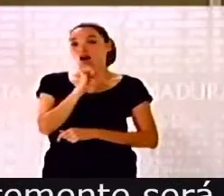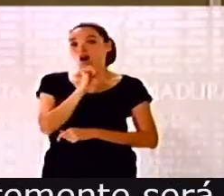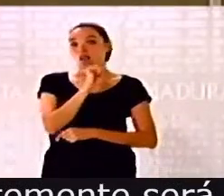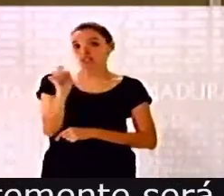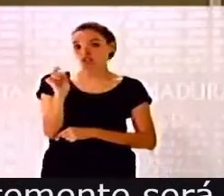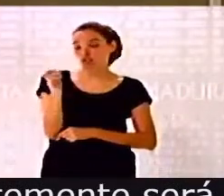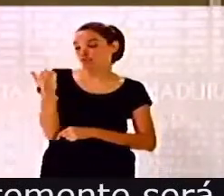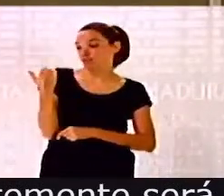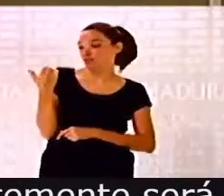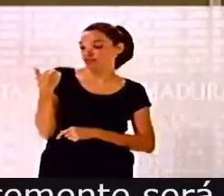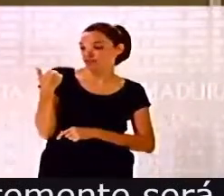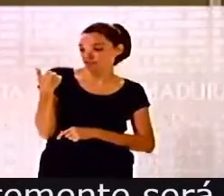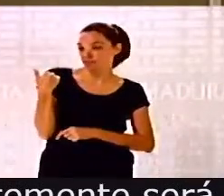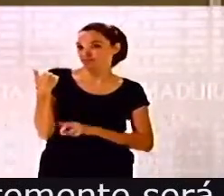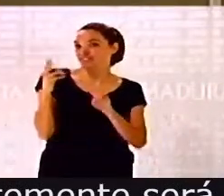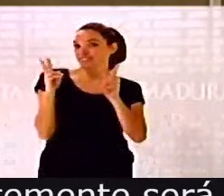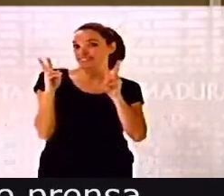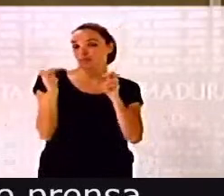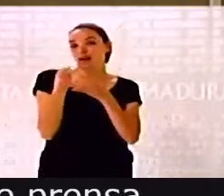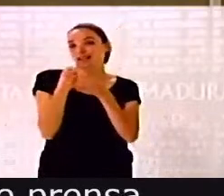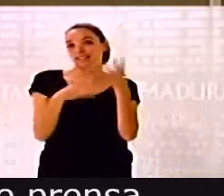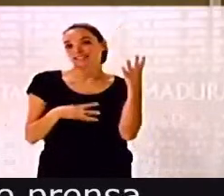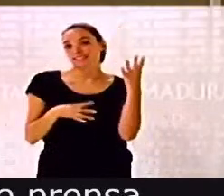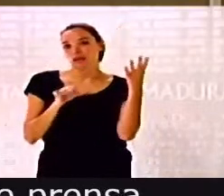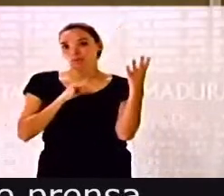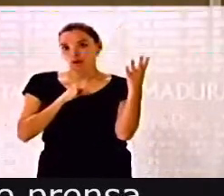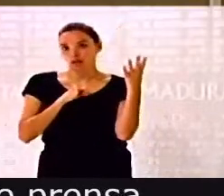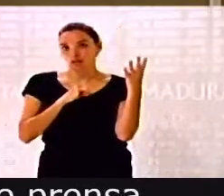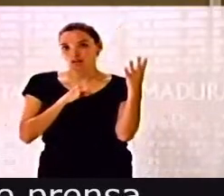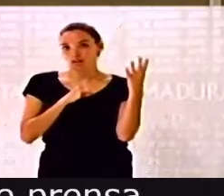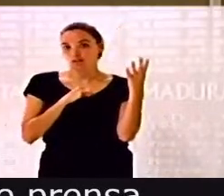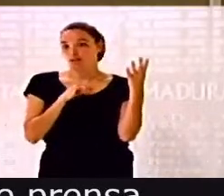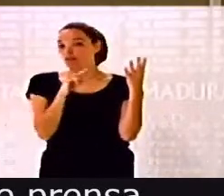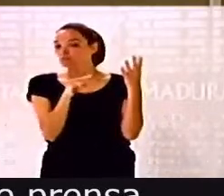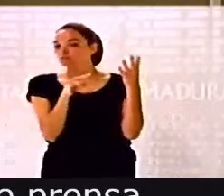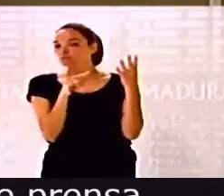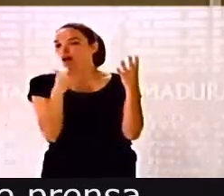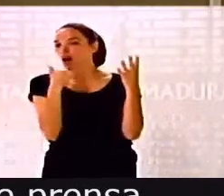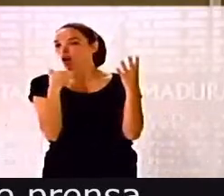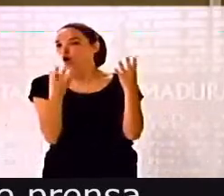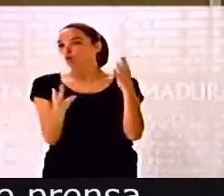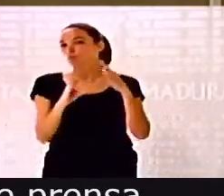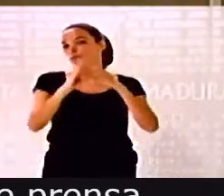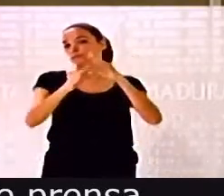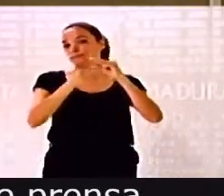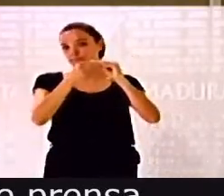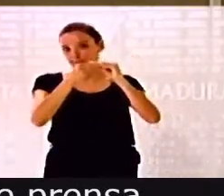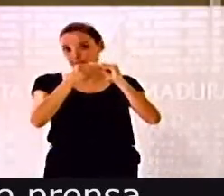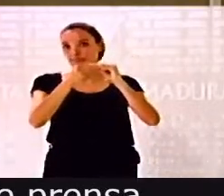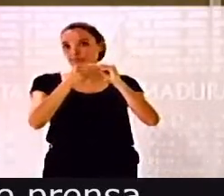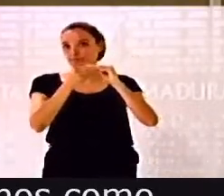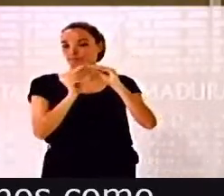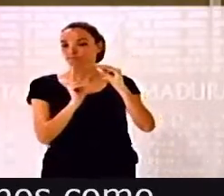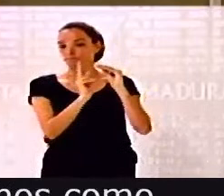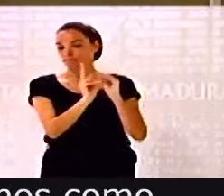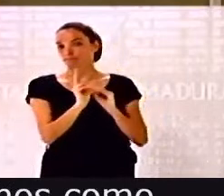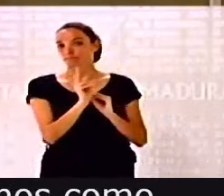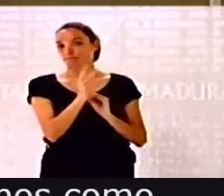relativa a las listas de espera. Es decir, siempre la entendemos como una actividad complementaria con la que tenemos una serie